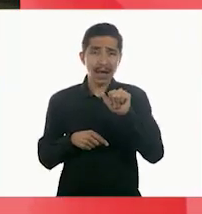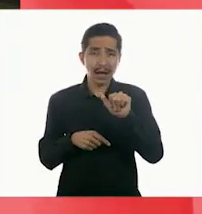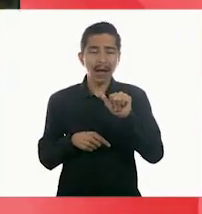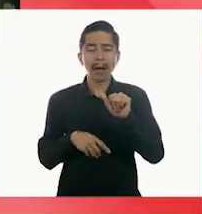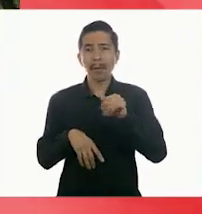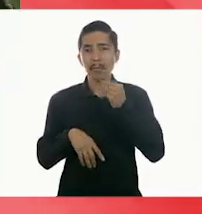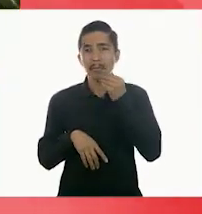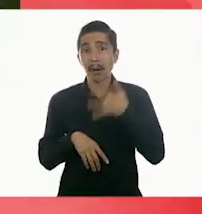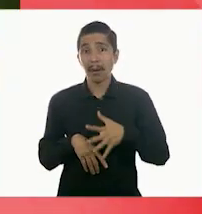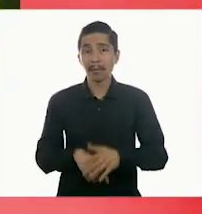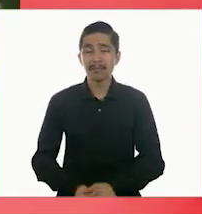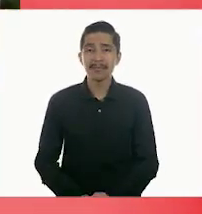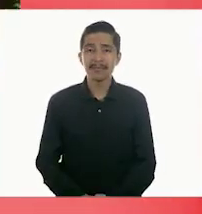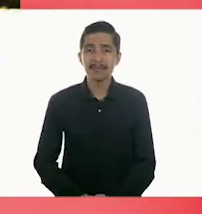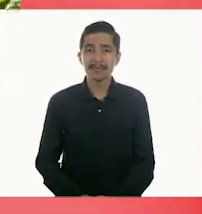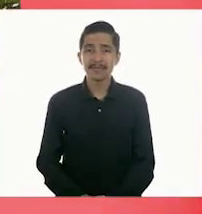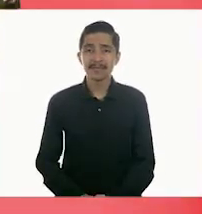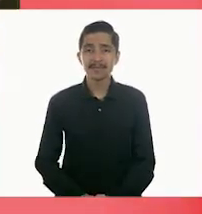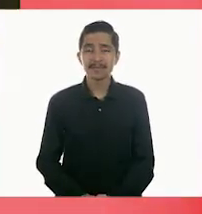imprescindible.